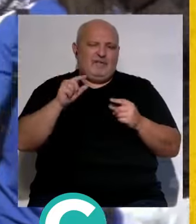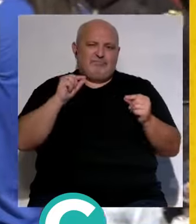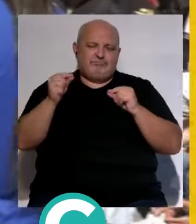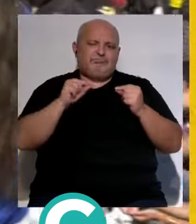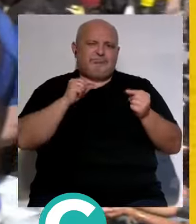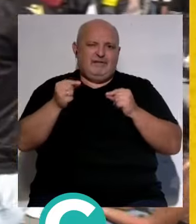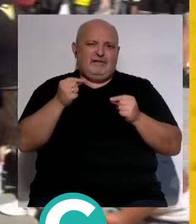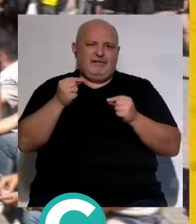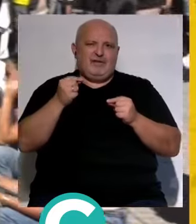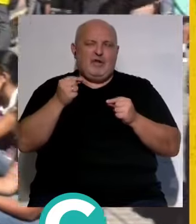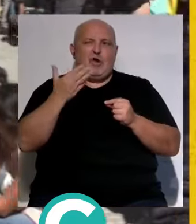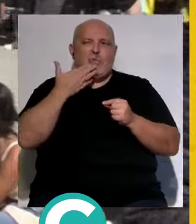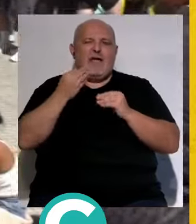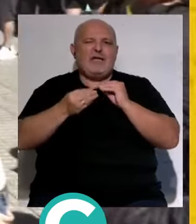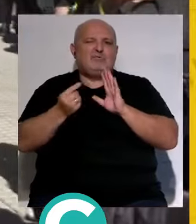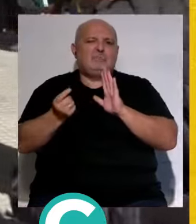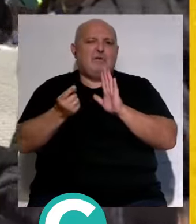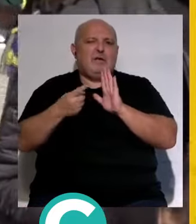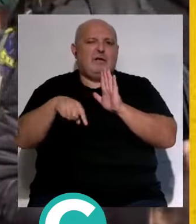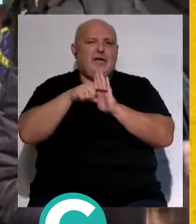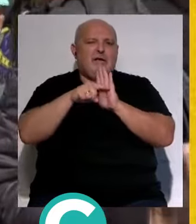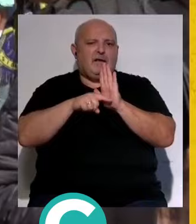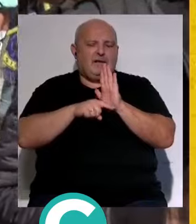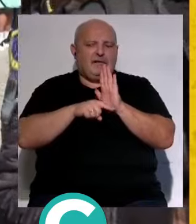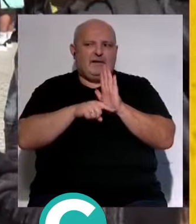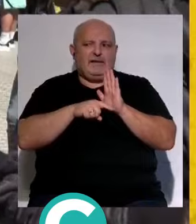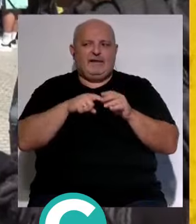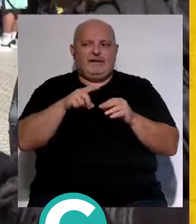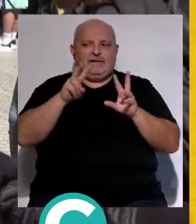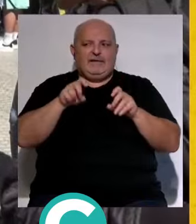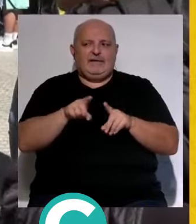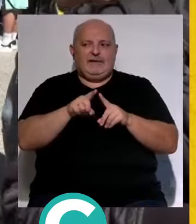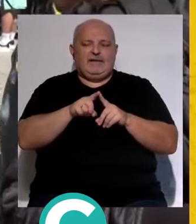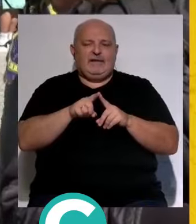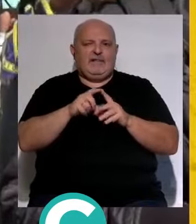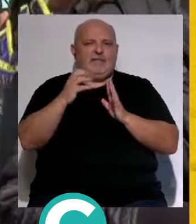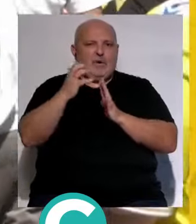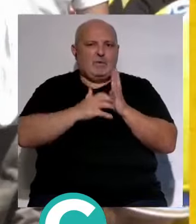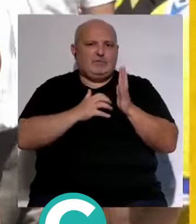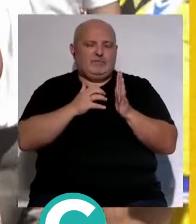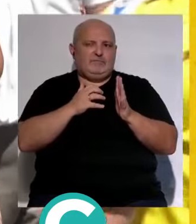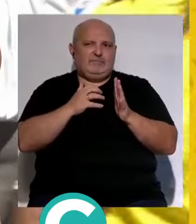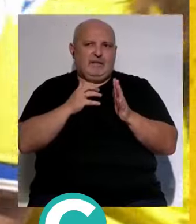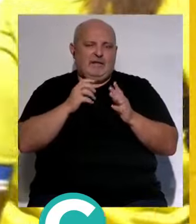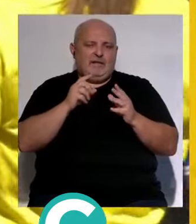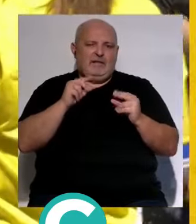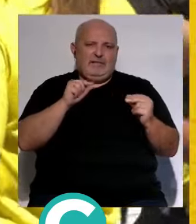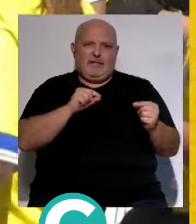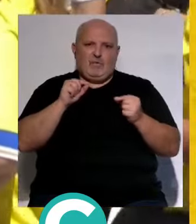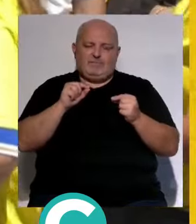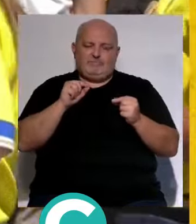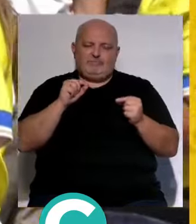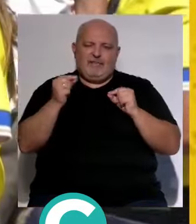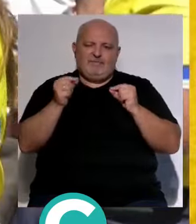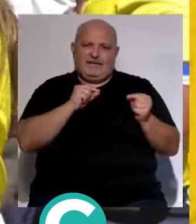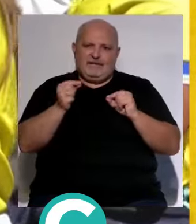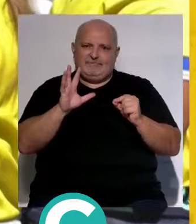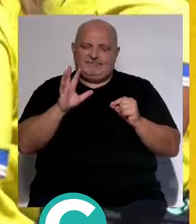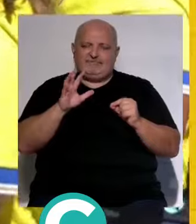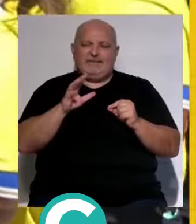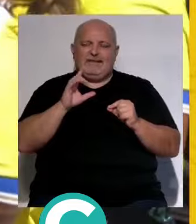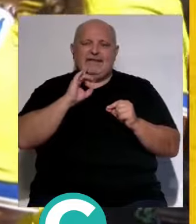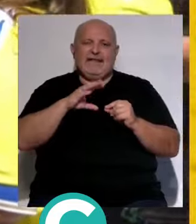debatible cómo han aplicado eso. Esa historia de los descuentos y demás sería muy debatible, y yo creo que el que